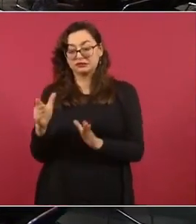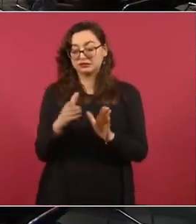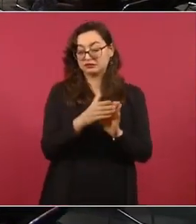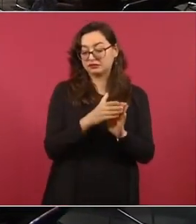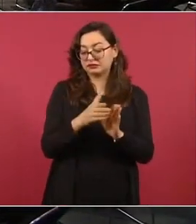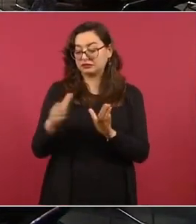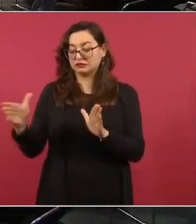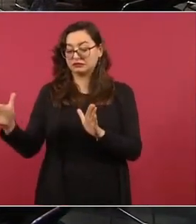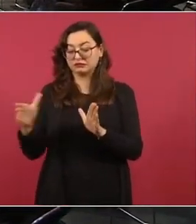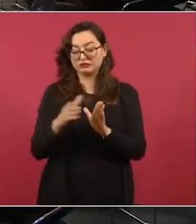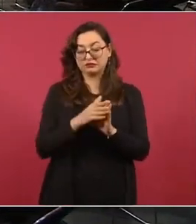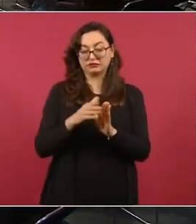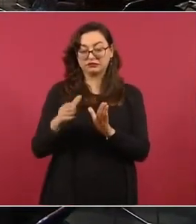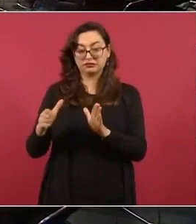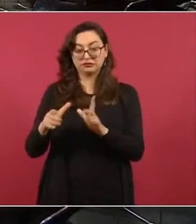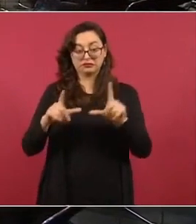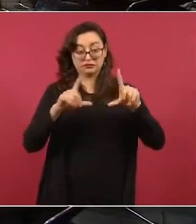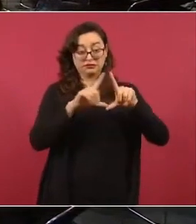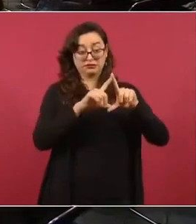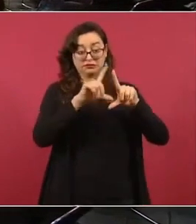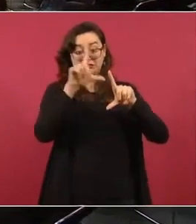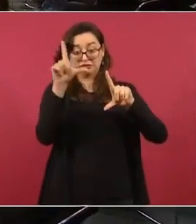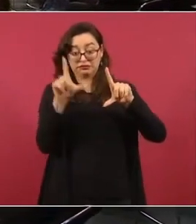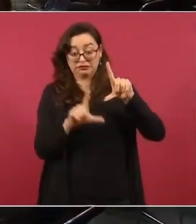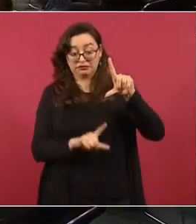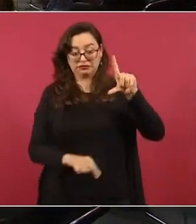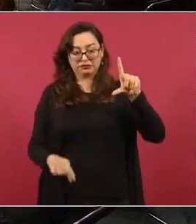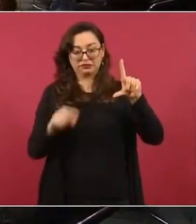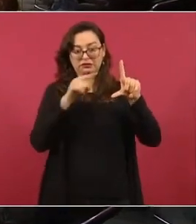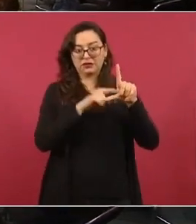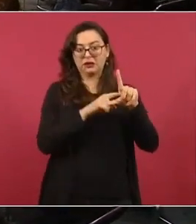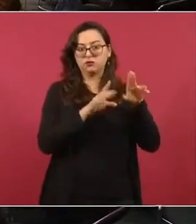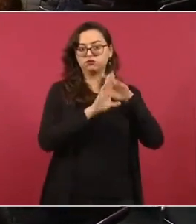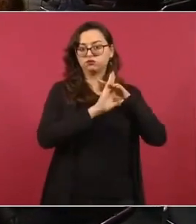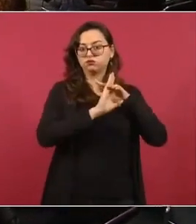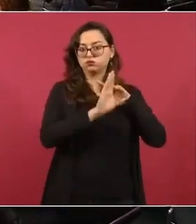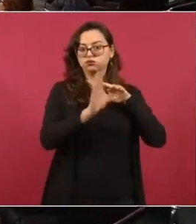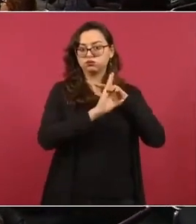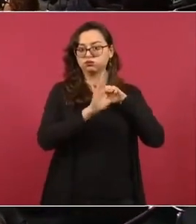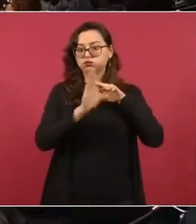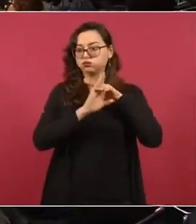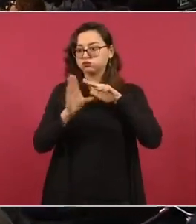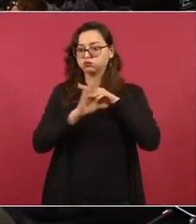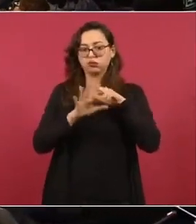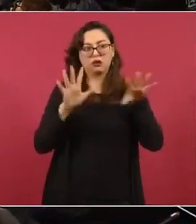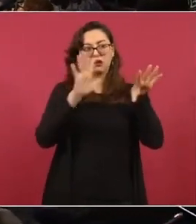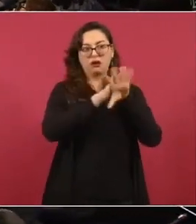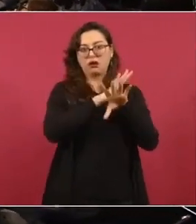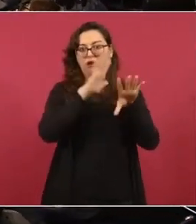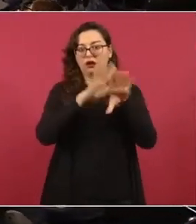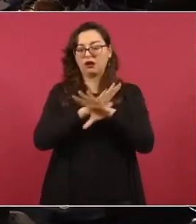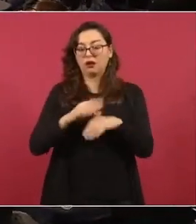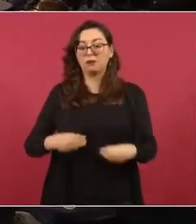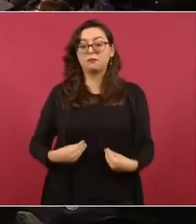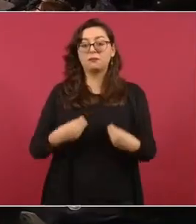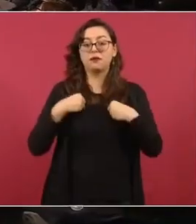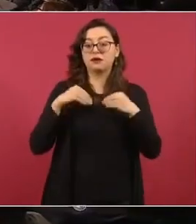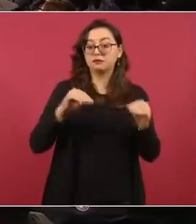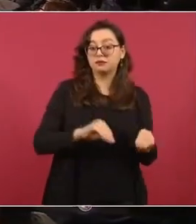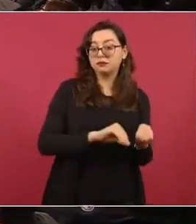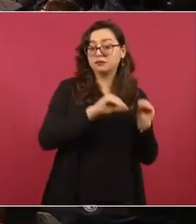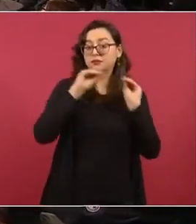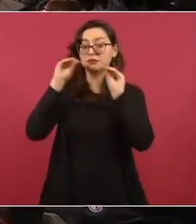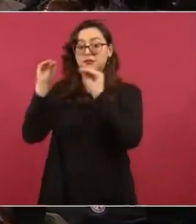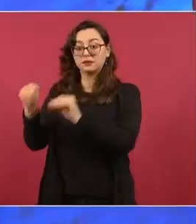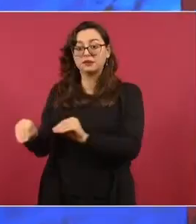todo México, de Michoacán, les empiezan a dar tierras aquí, todo esto,